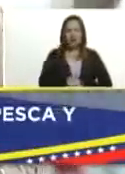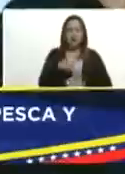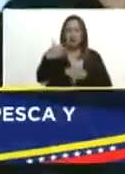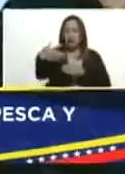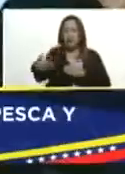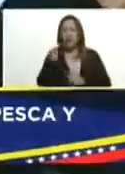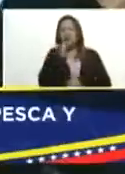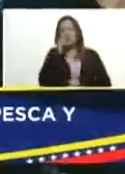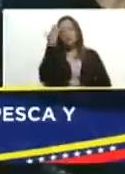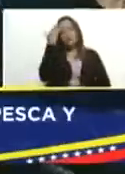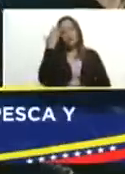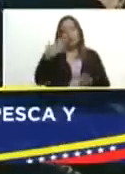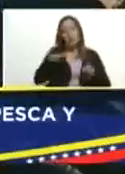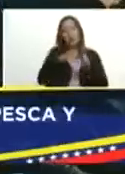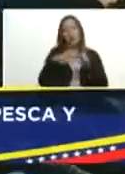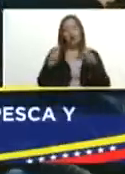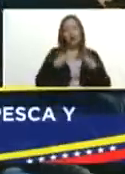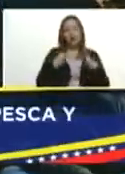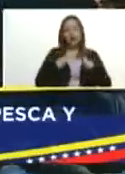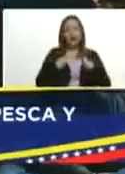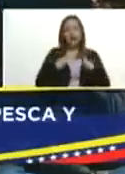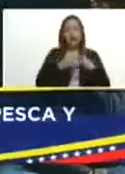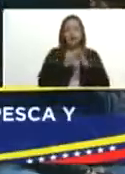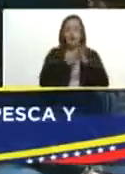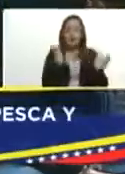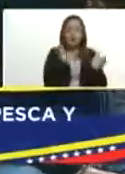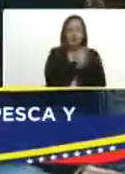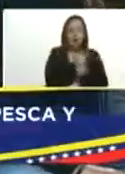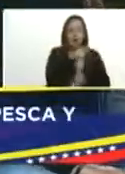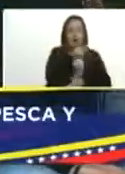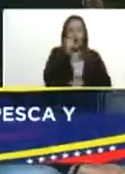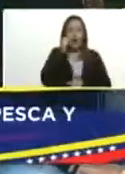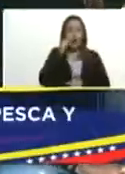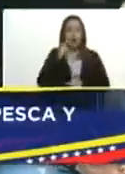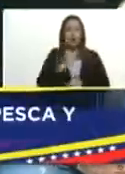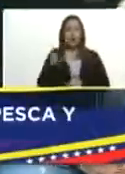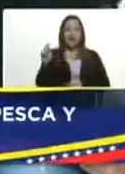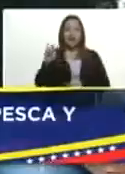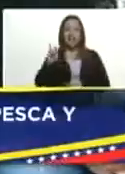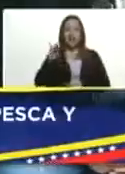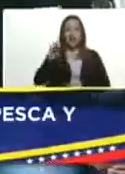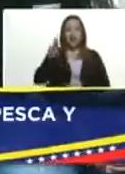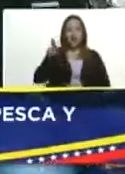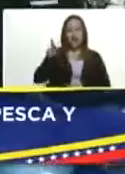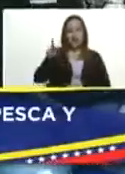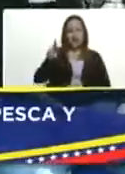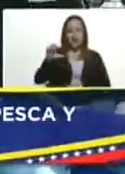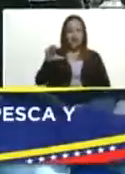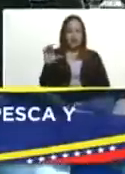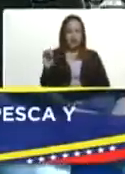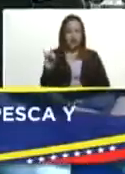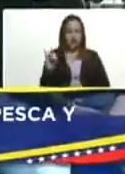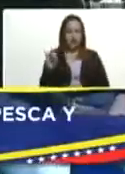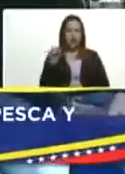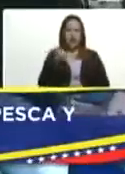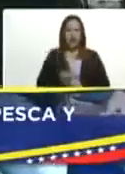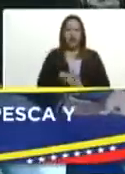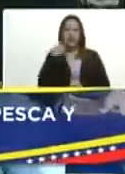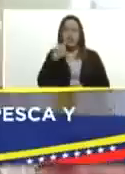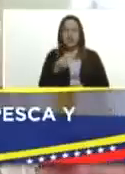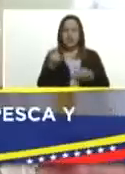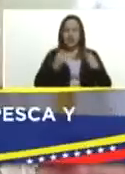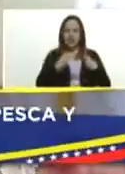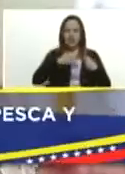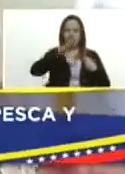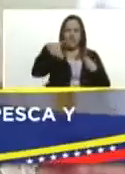sabe dónde vive Tiburcio? Consígueme a Tiburcio, ¿vale? ¿En los Valles del Tuy? Ah, está viendo por los Valles del Tuy. Bueno,